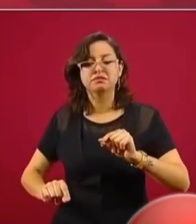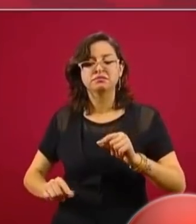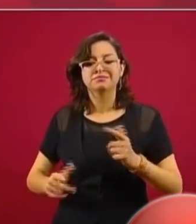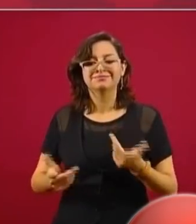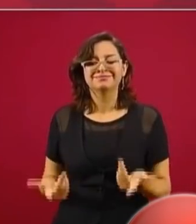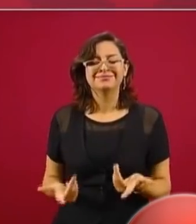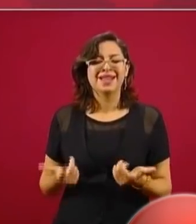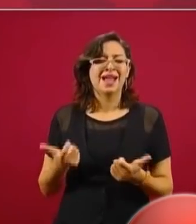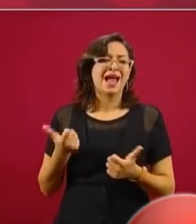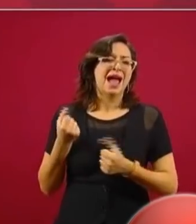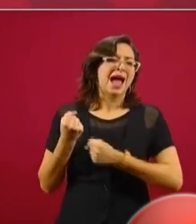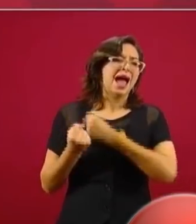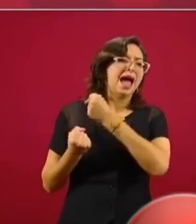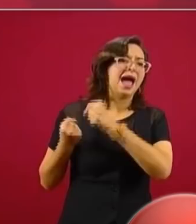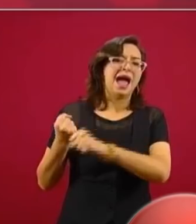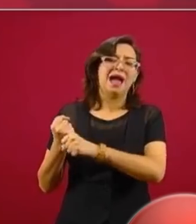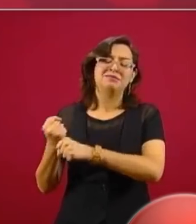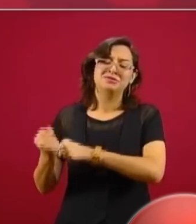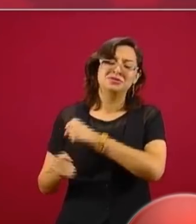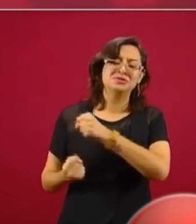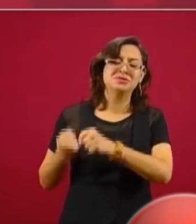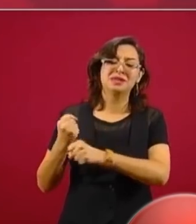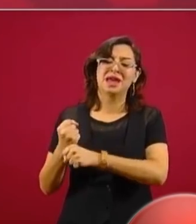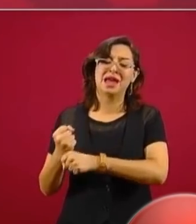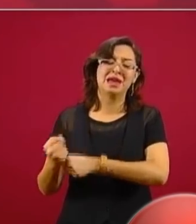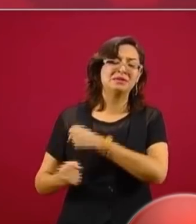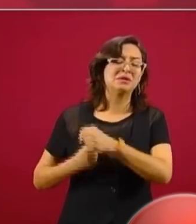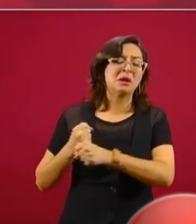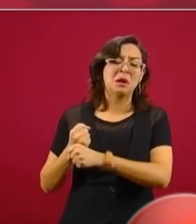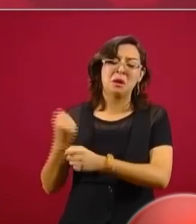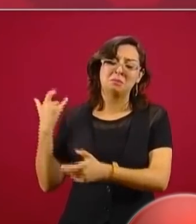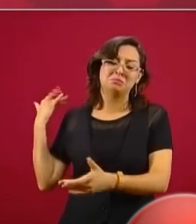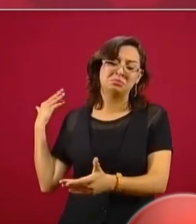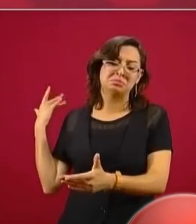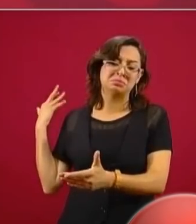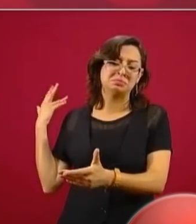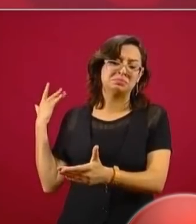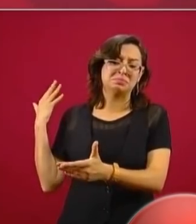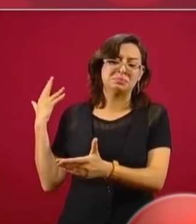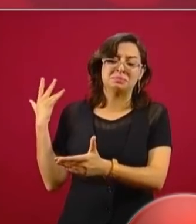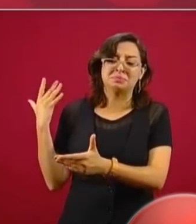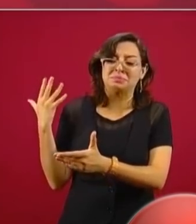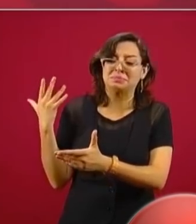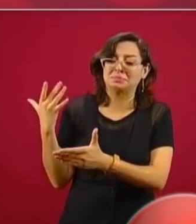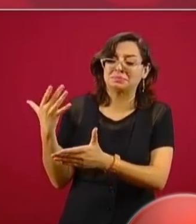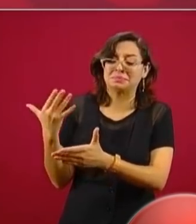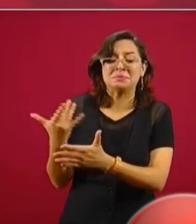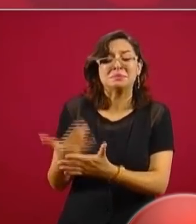Durante décadas ni siquiera se elaboraba en México,